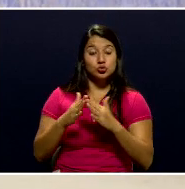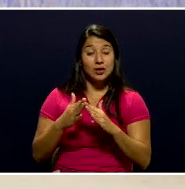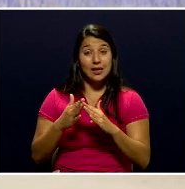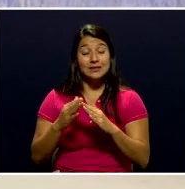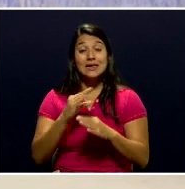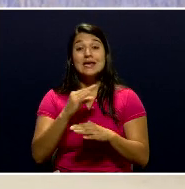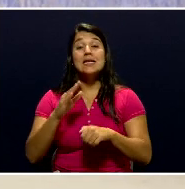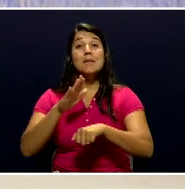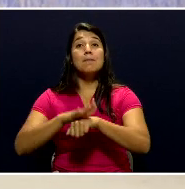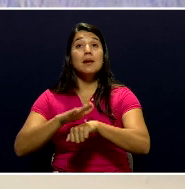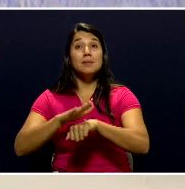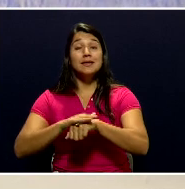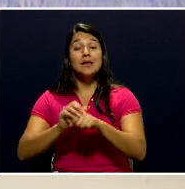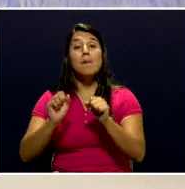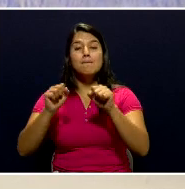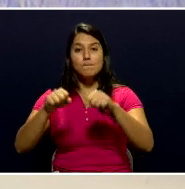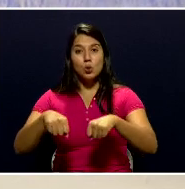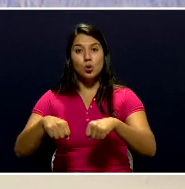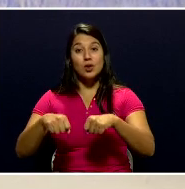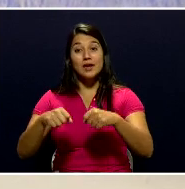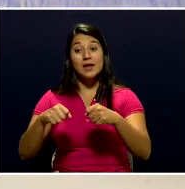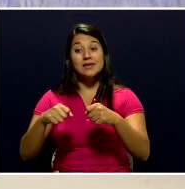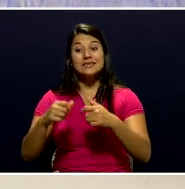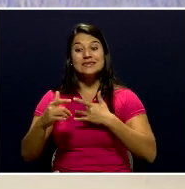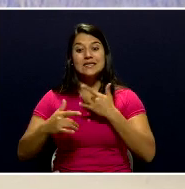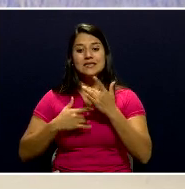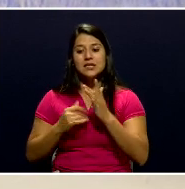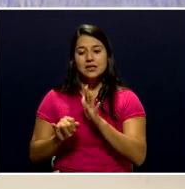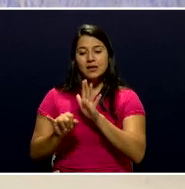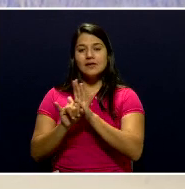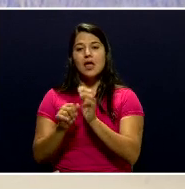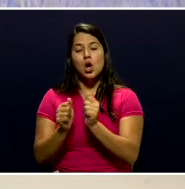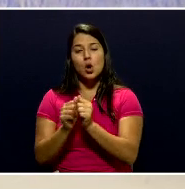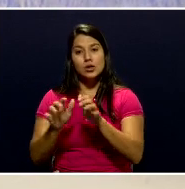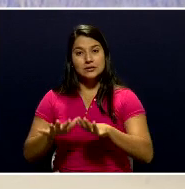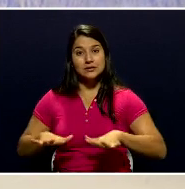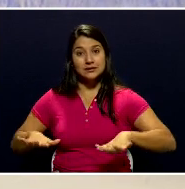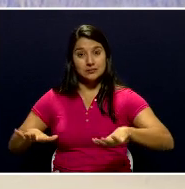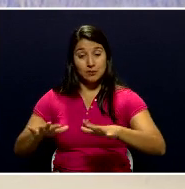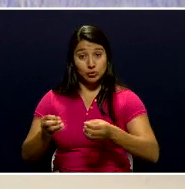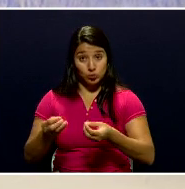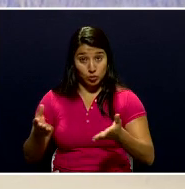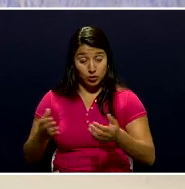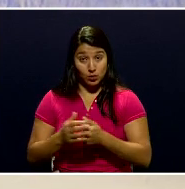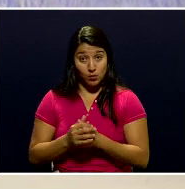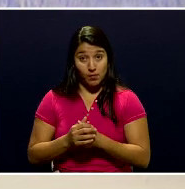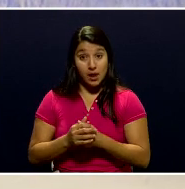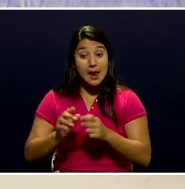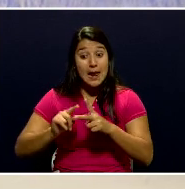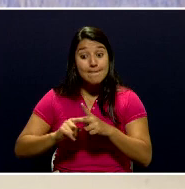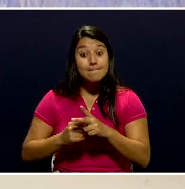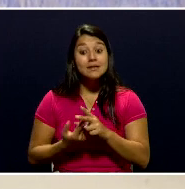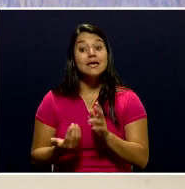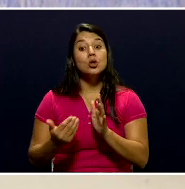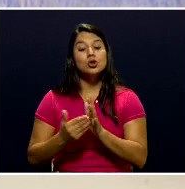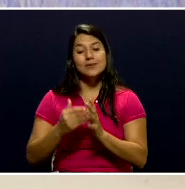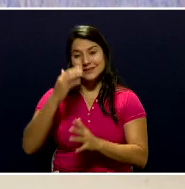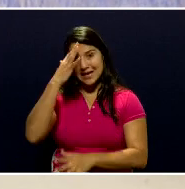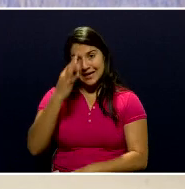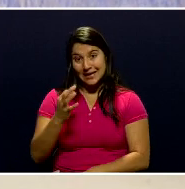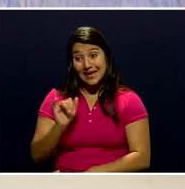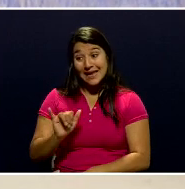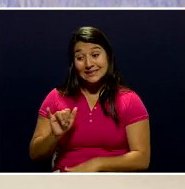permitiendo apegarnos nuevamente al espacio público, creer que ese espacio